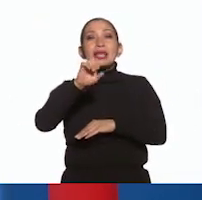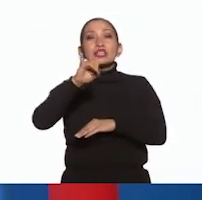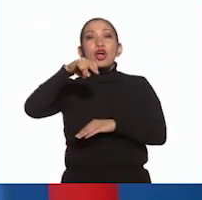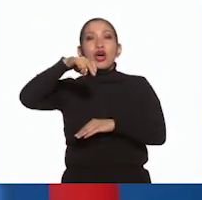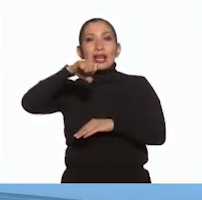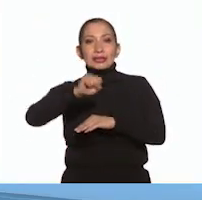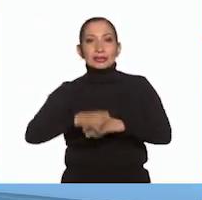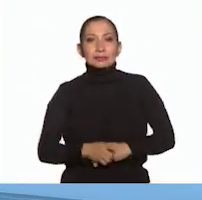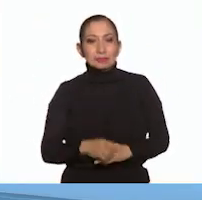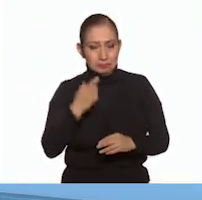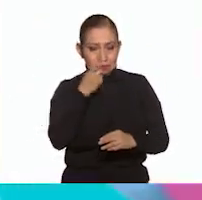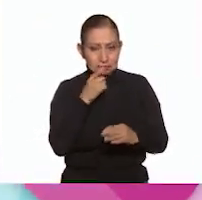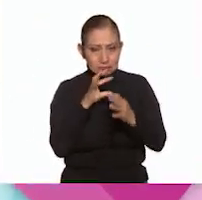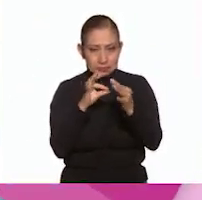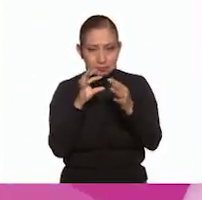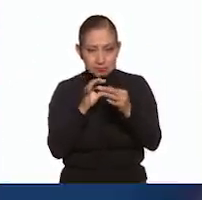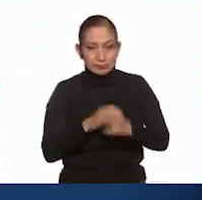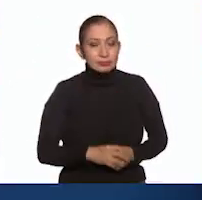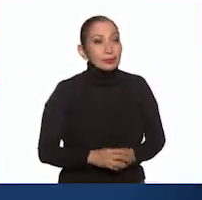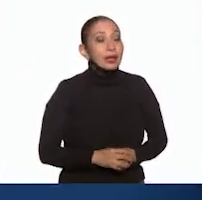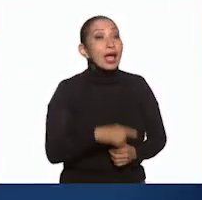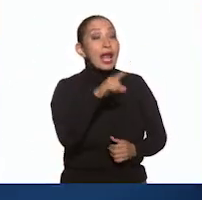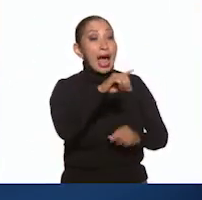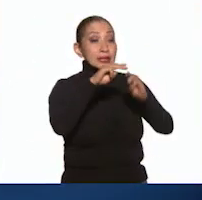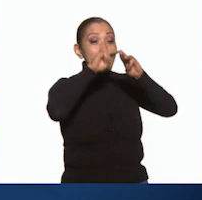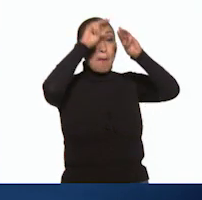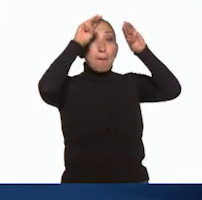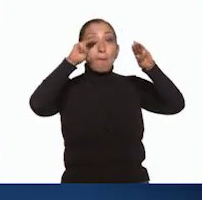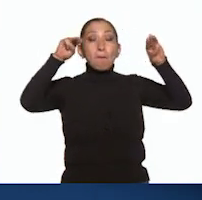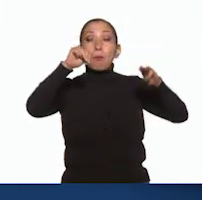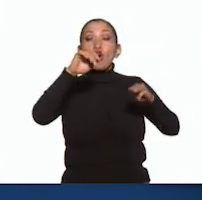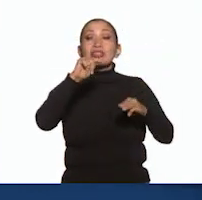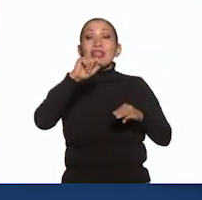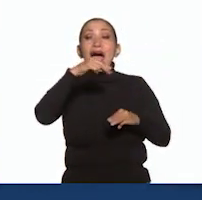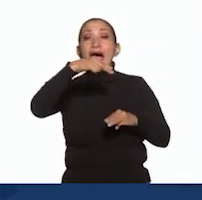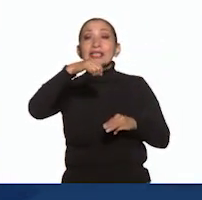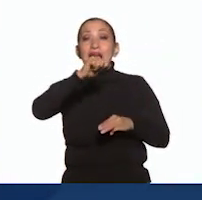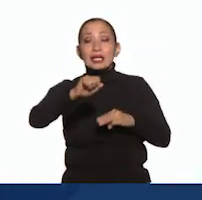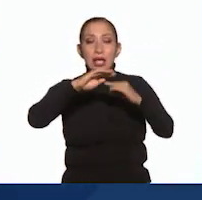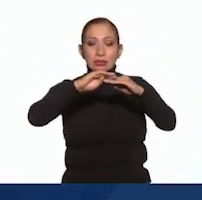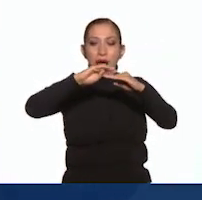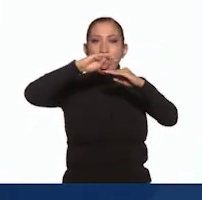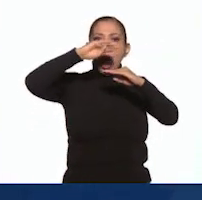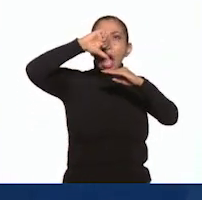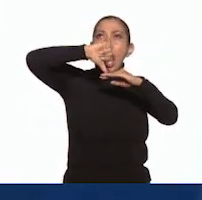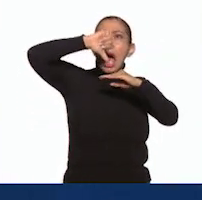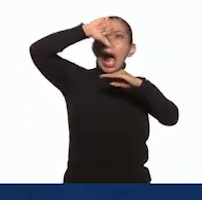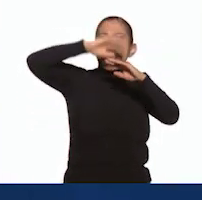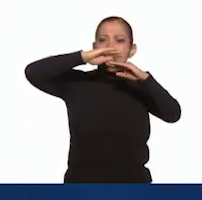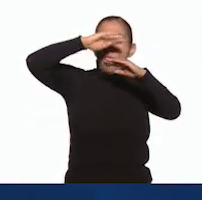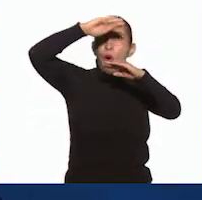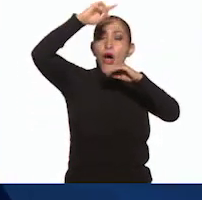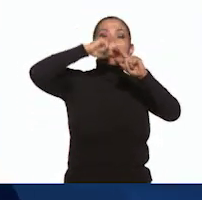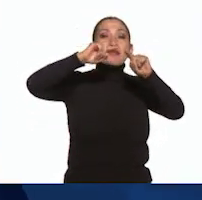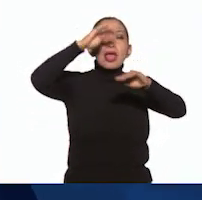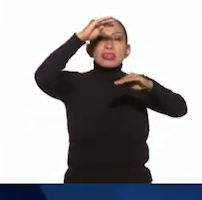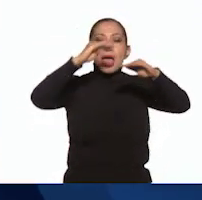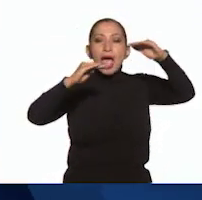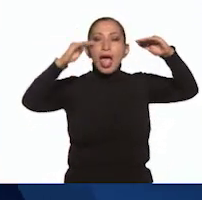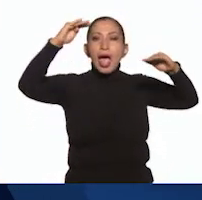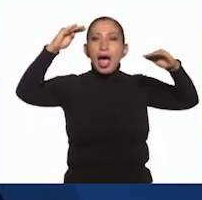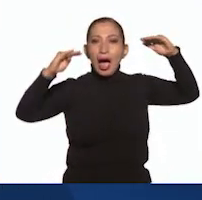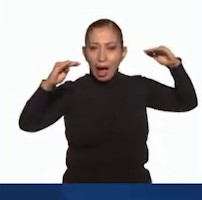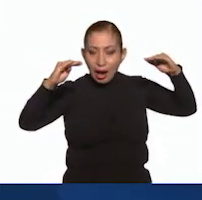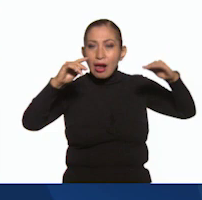ellas? Claro que sí, maestra. Las montañas son elevaciones del terreno que pueden tener diferentes alturas.